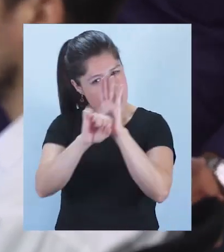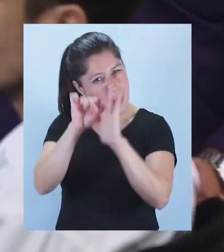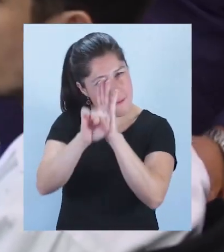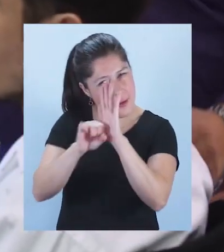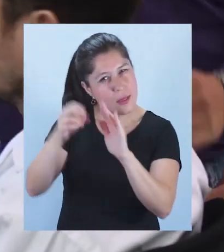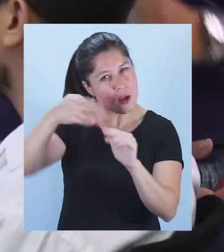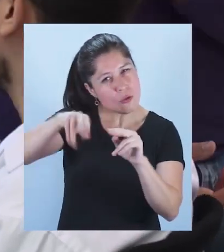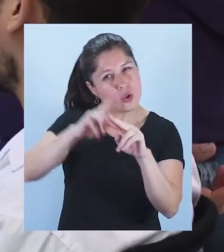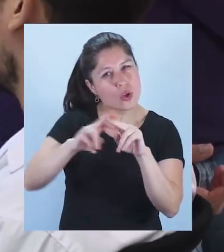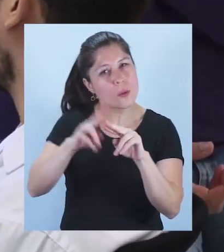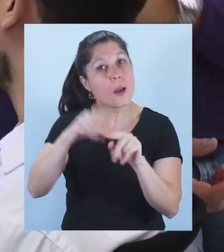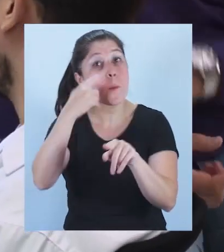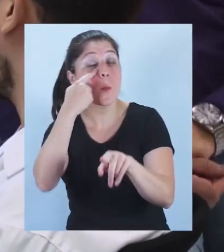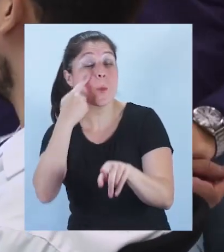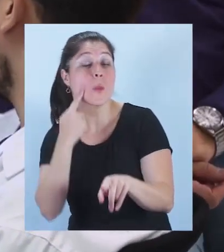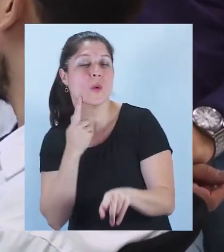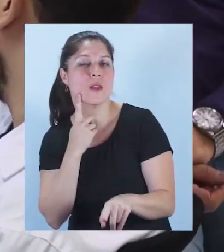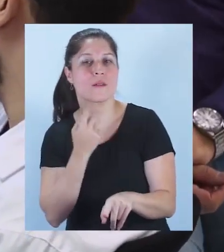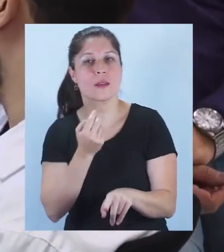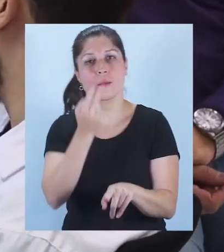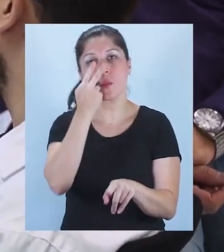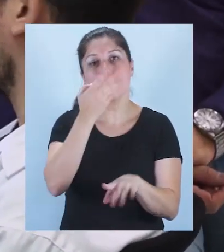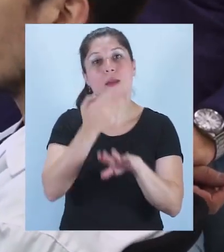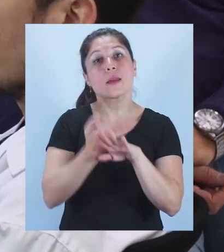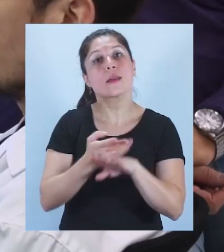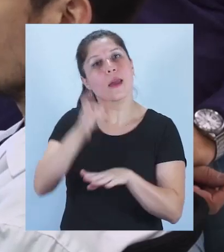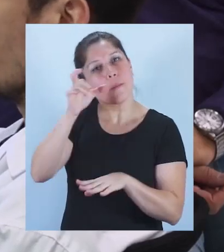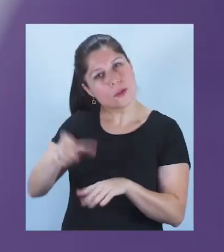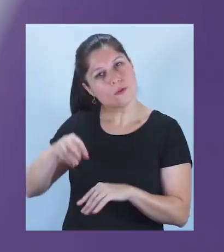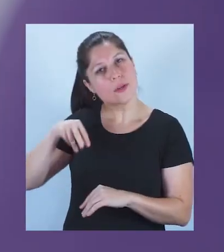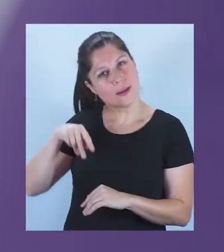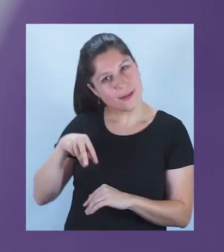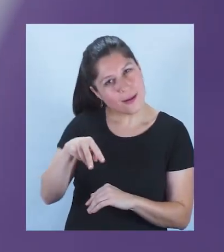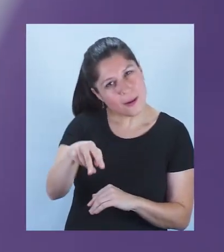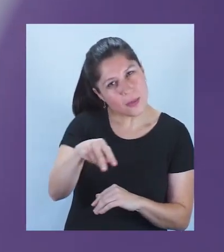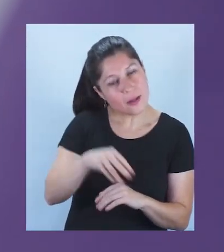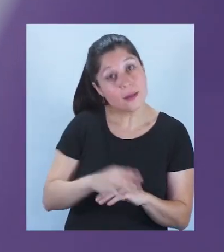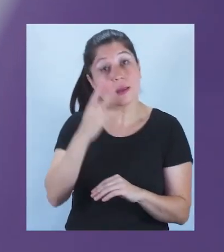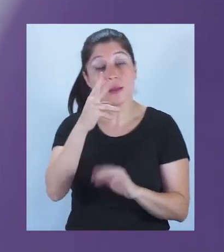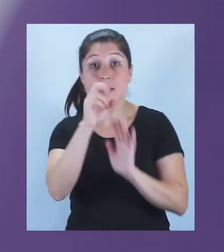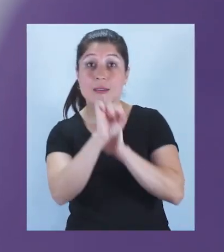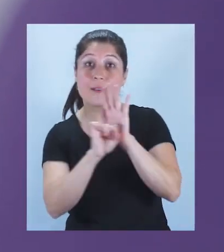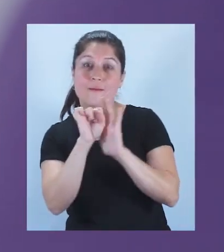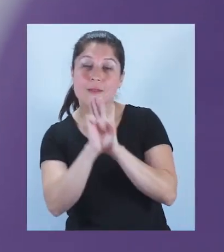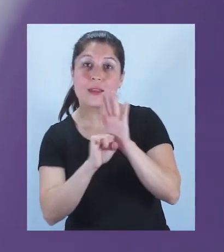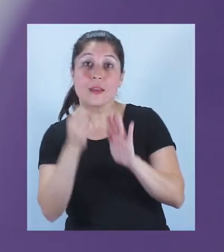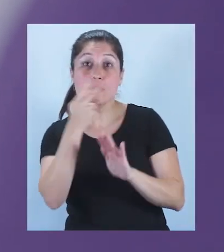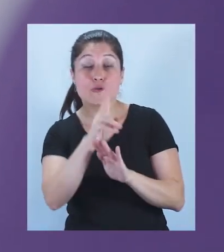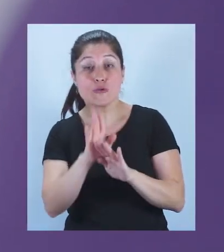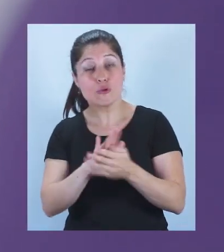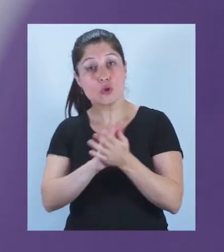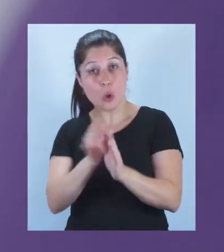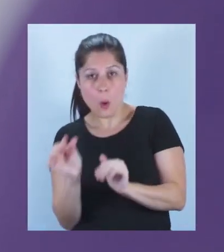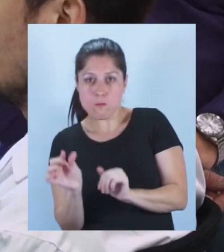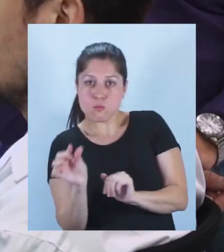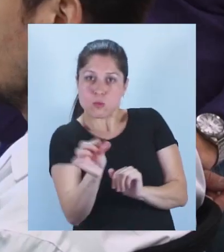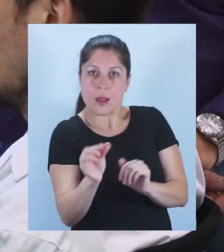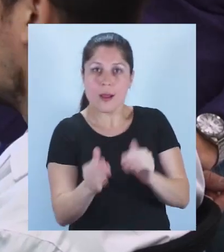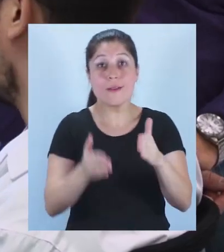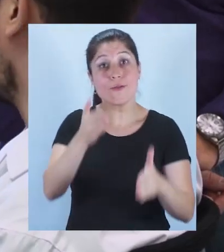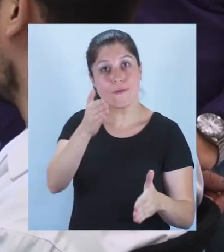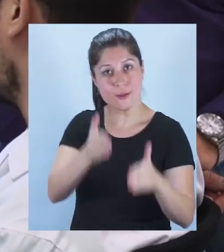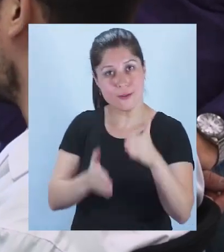este es el video que nosotros estamos usando para hacer pruebas. Puedes ver que hay personas caminando, ¿cierto? Este video nosotros se lo ingresamos al